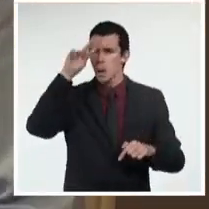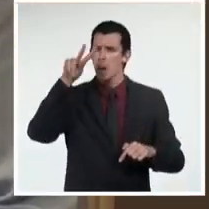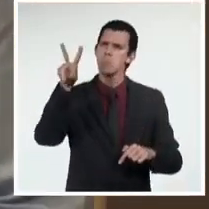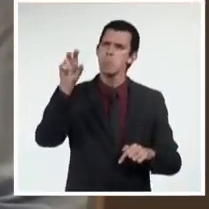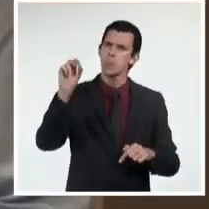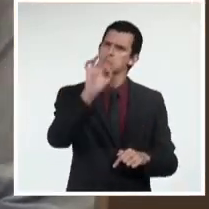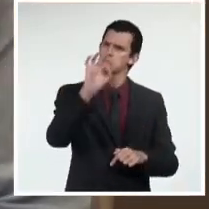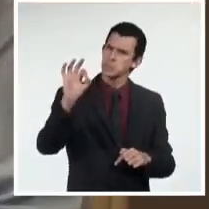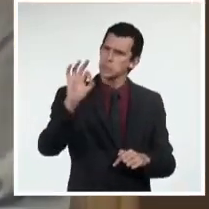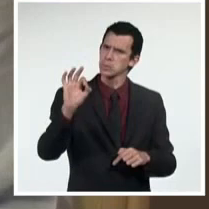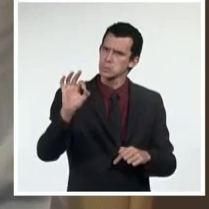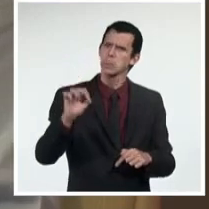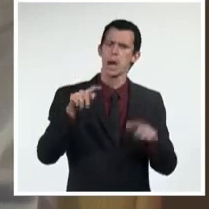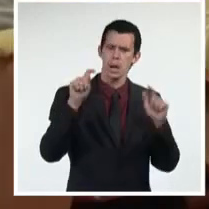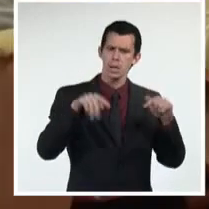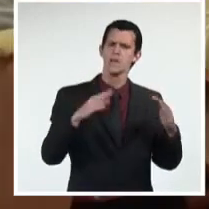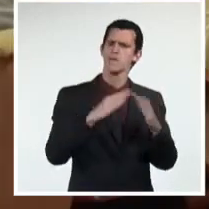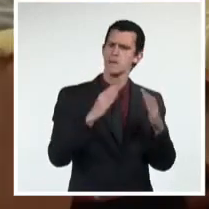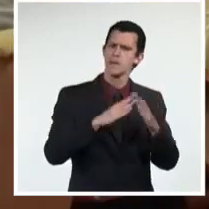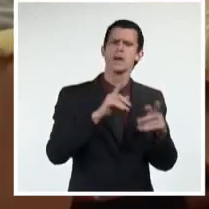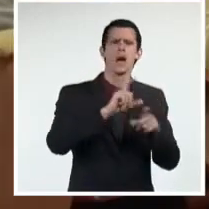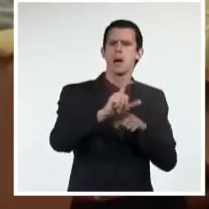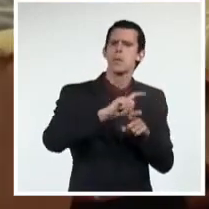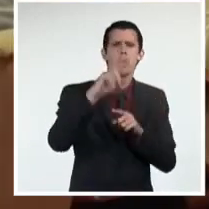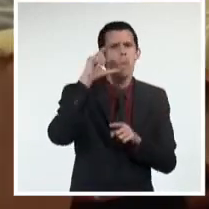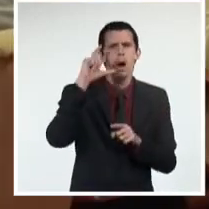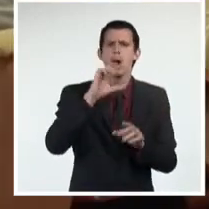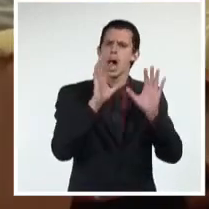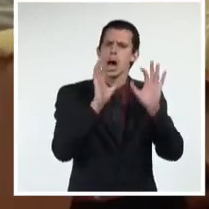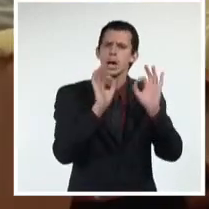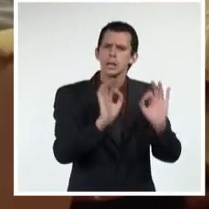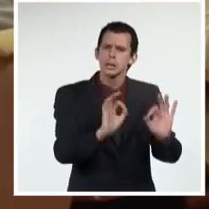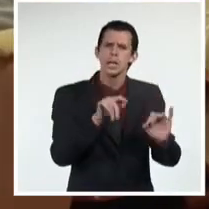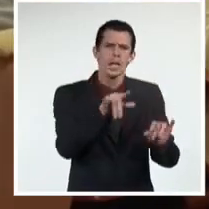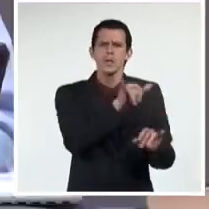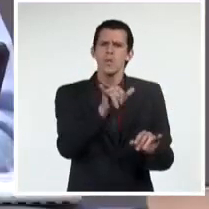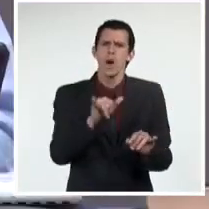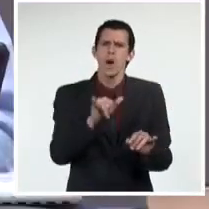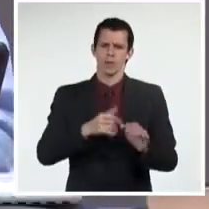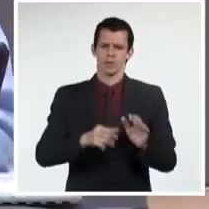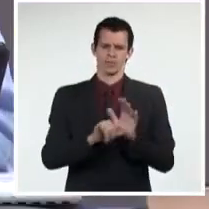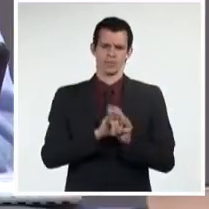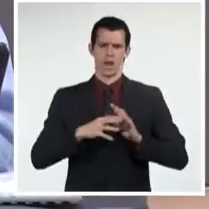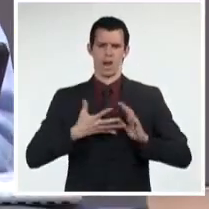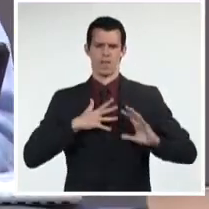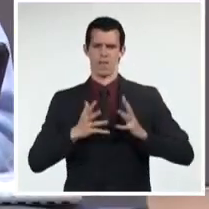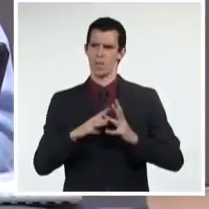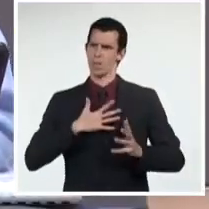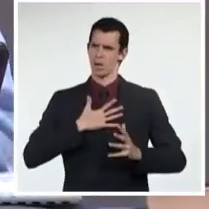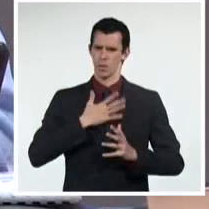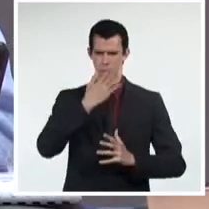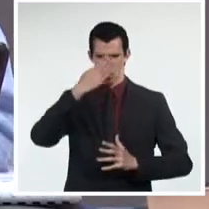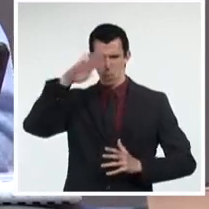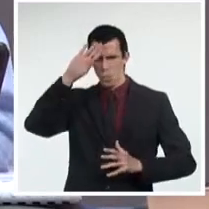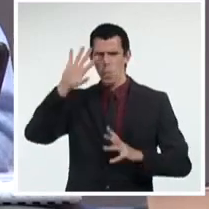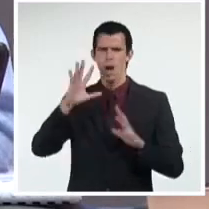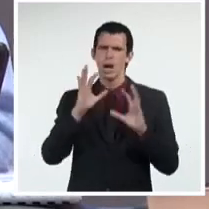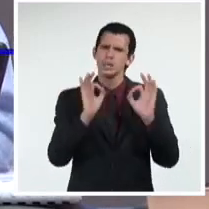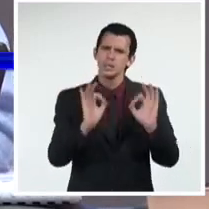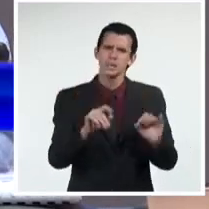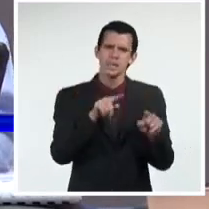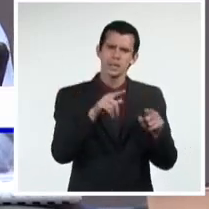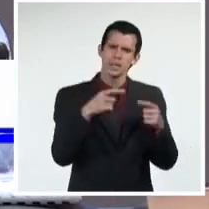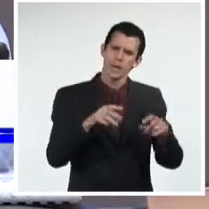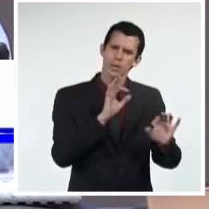allí, dijo, una parte importante de nuestra identidad histórica y cultural. En este escenario rural es donde se